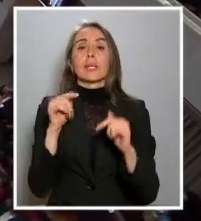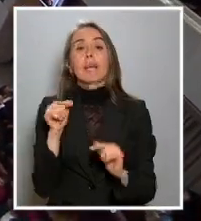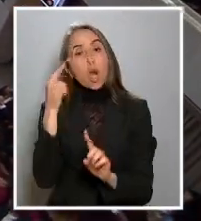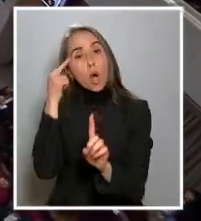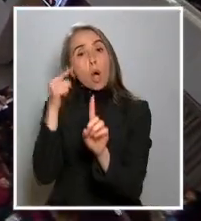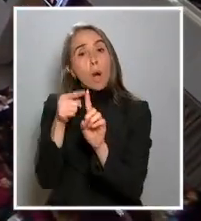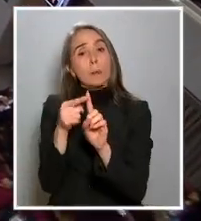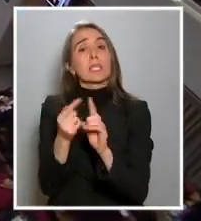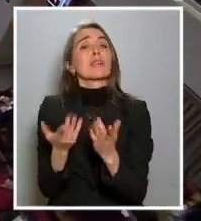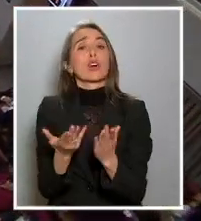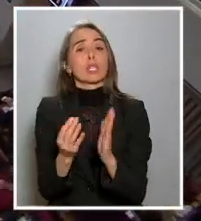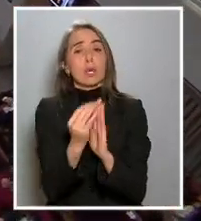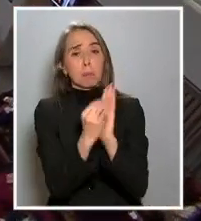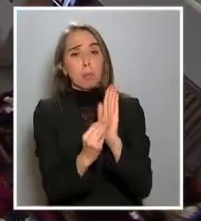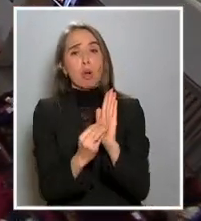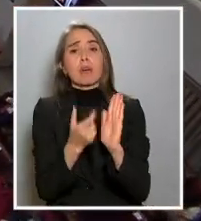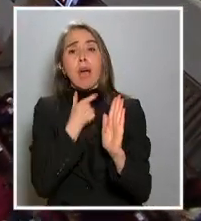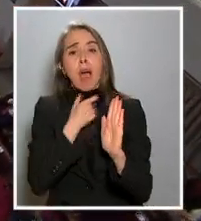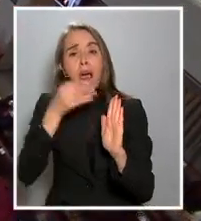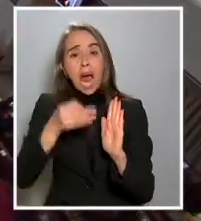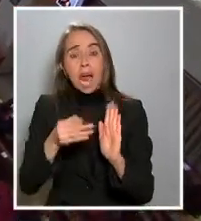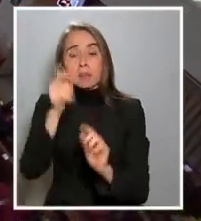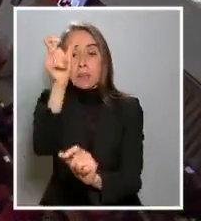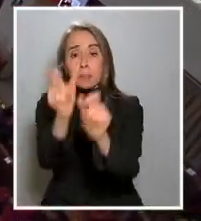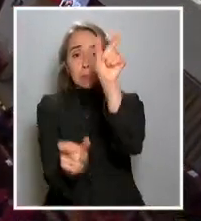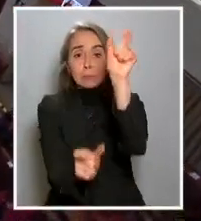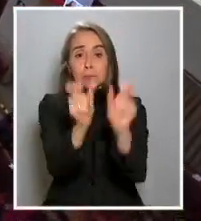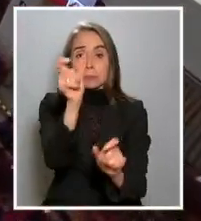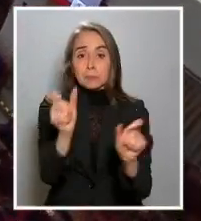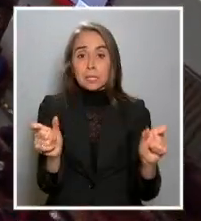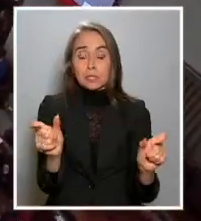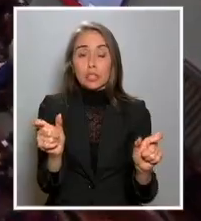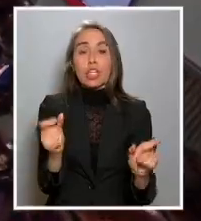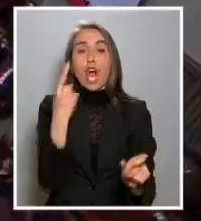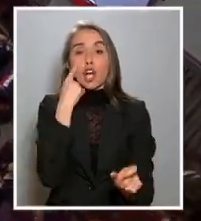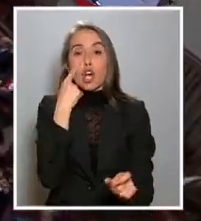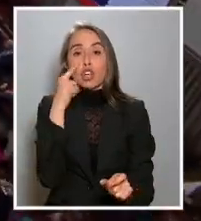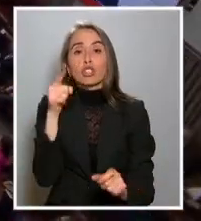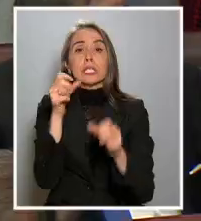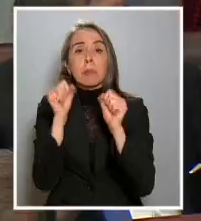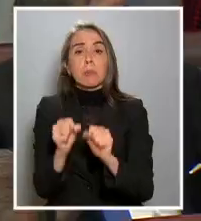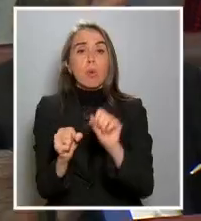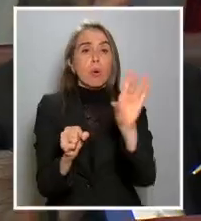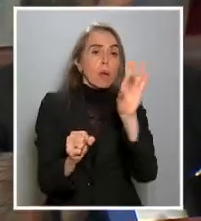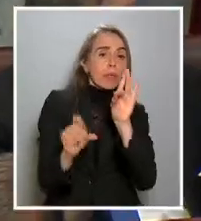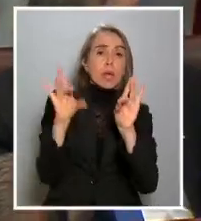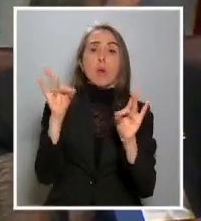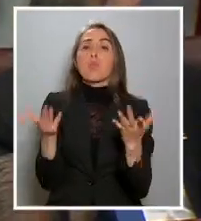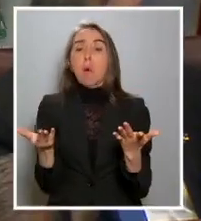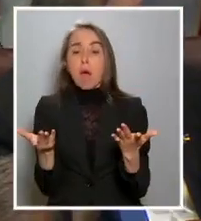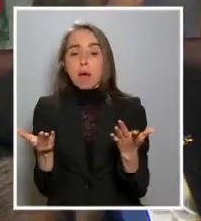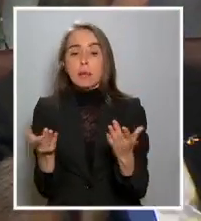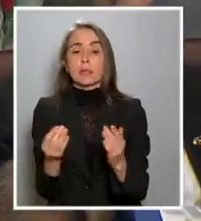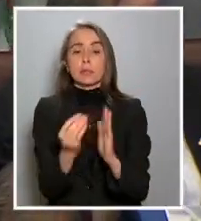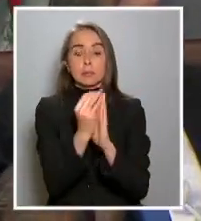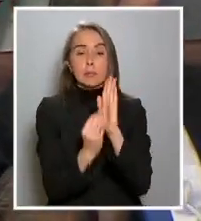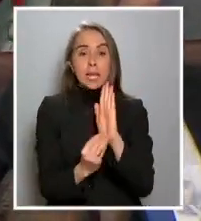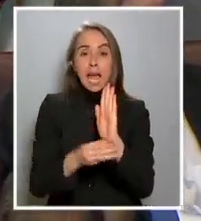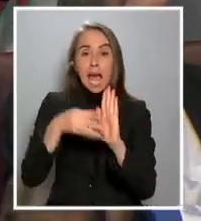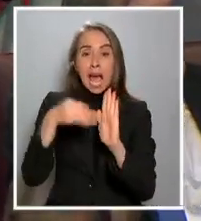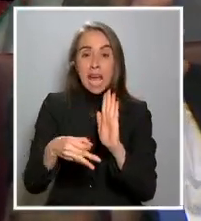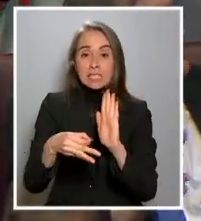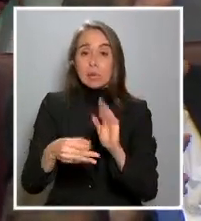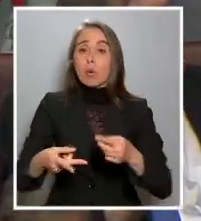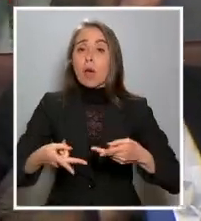buscamos garantizar que la población conozca sus opciones, asegurar